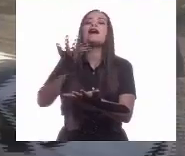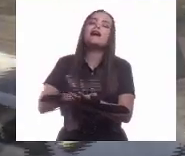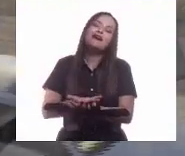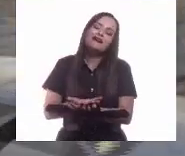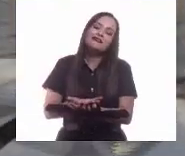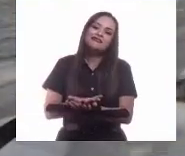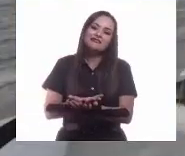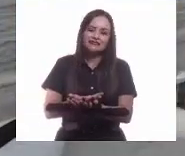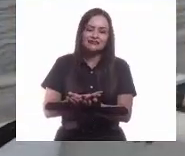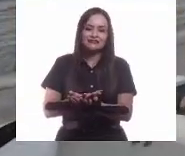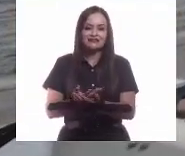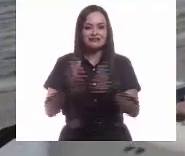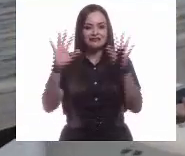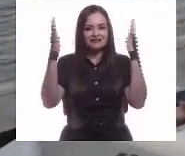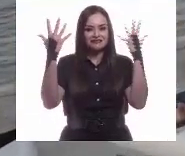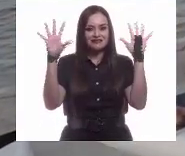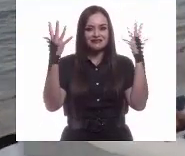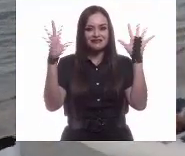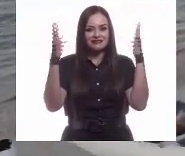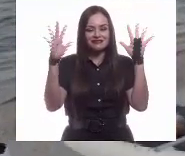horizonte.